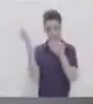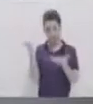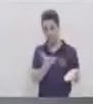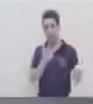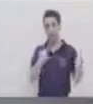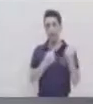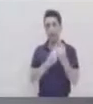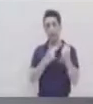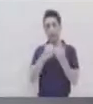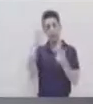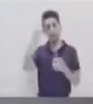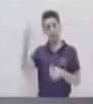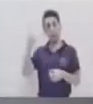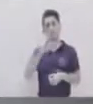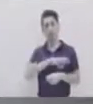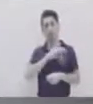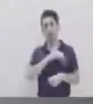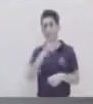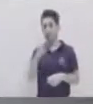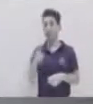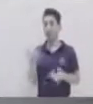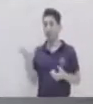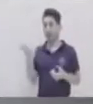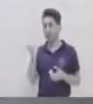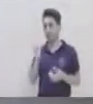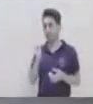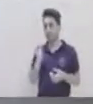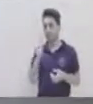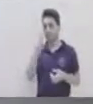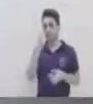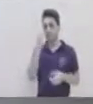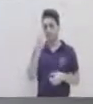nos acompaña la licenciada Vicky Batz. Licenciada, un placer